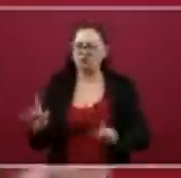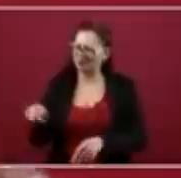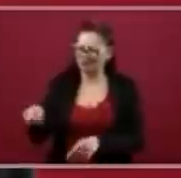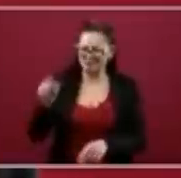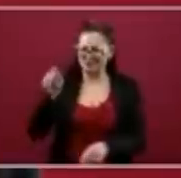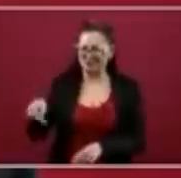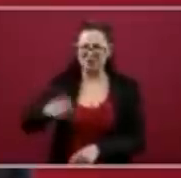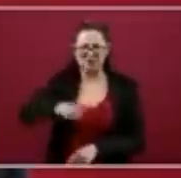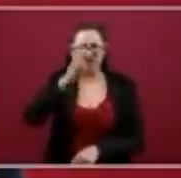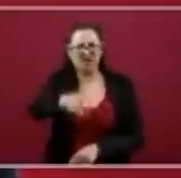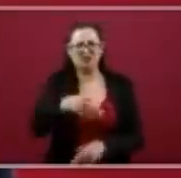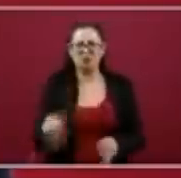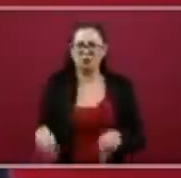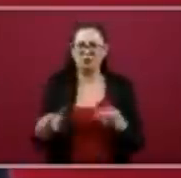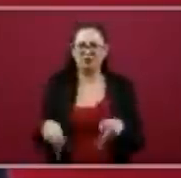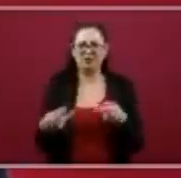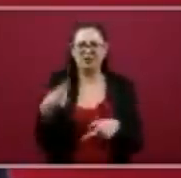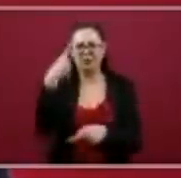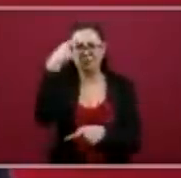para que